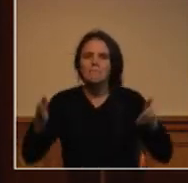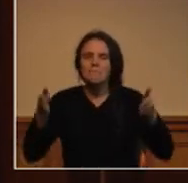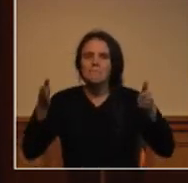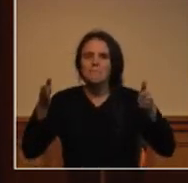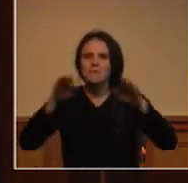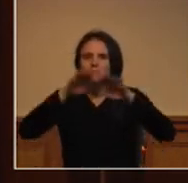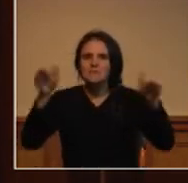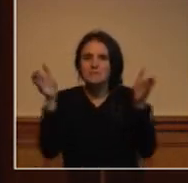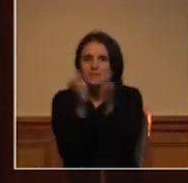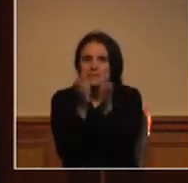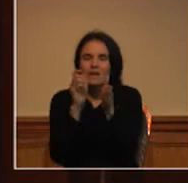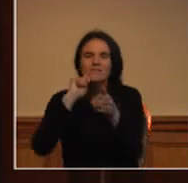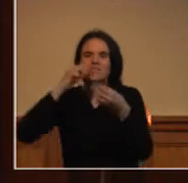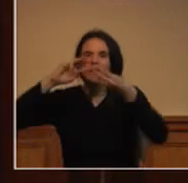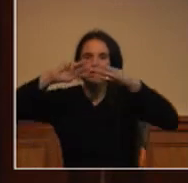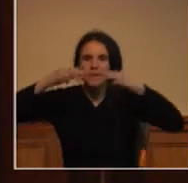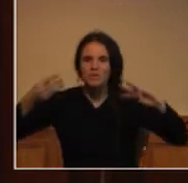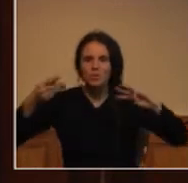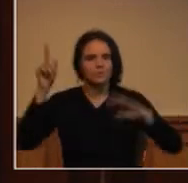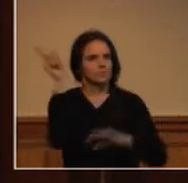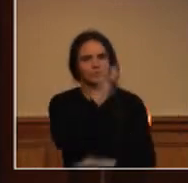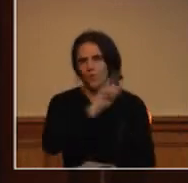método. La mesita no tiene pasos,